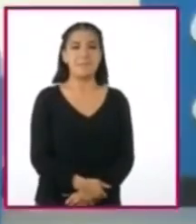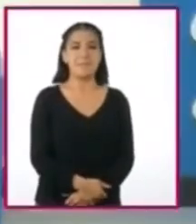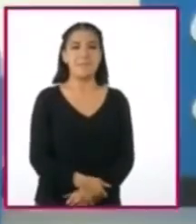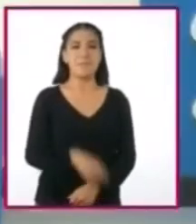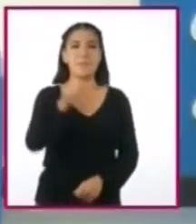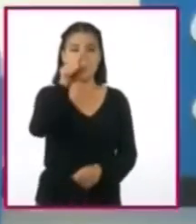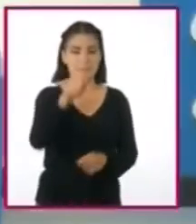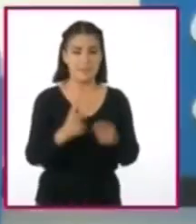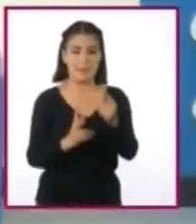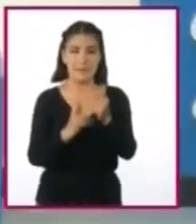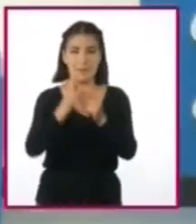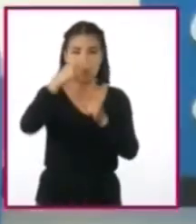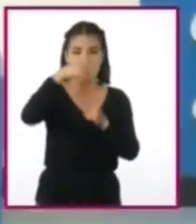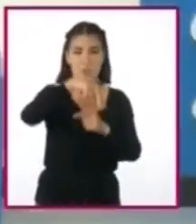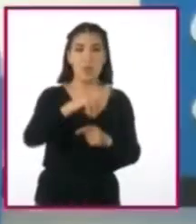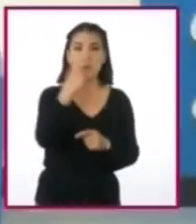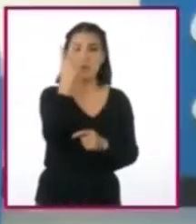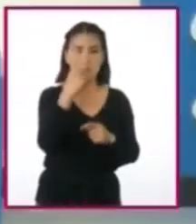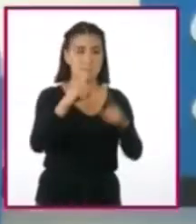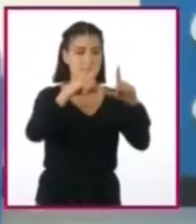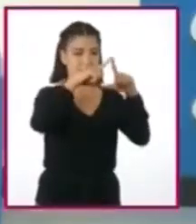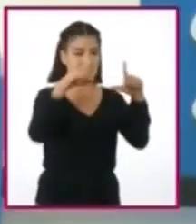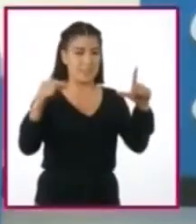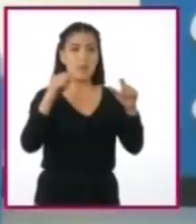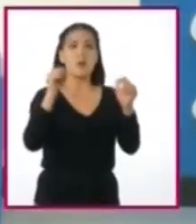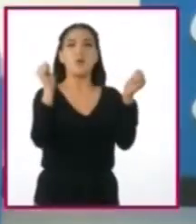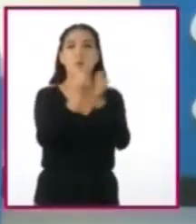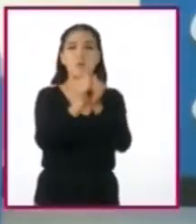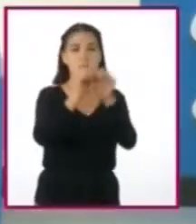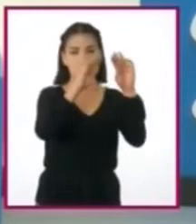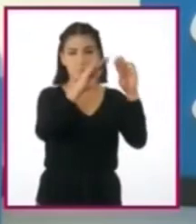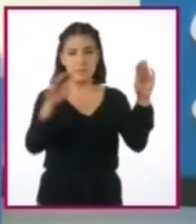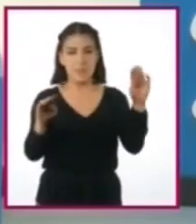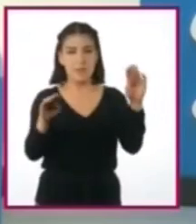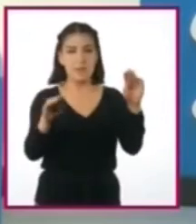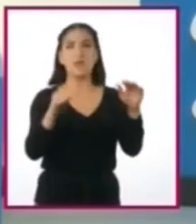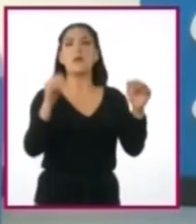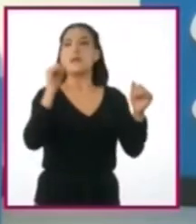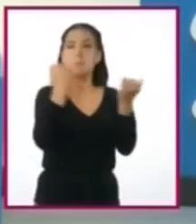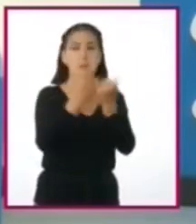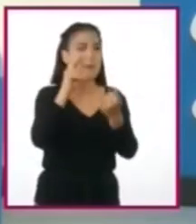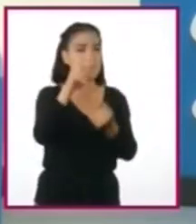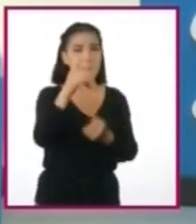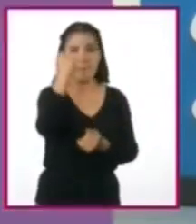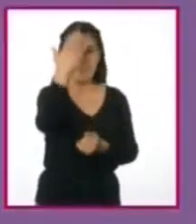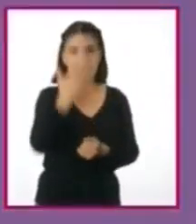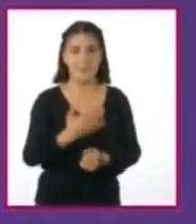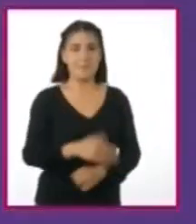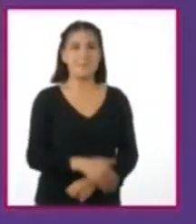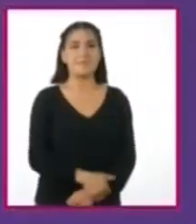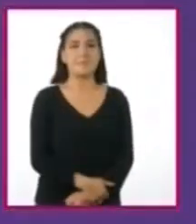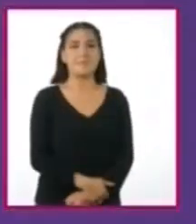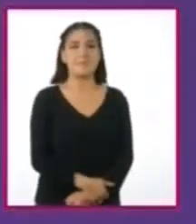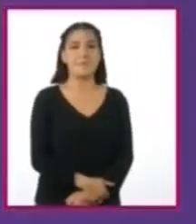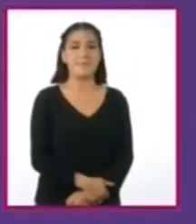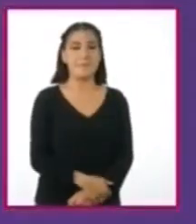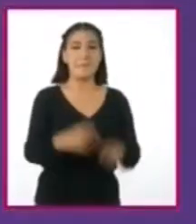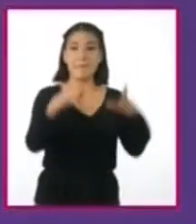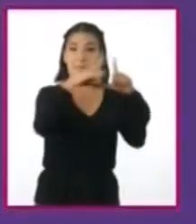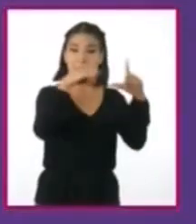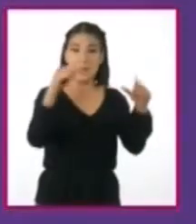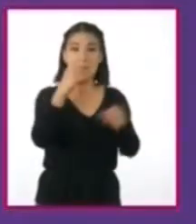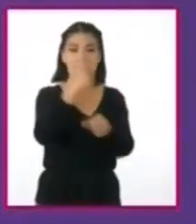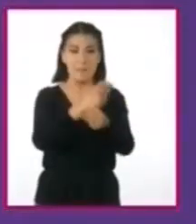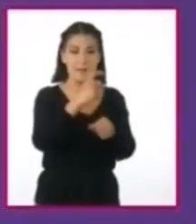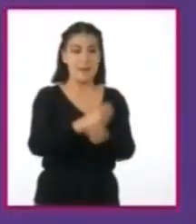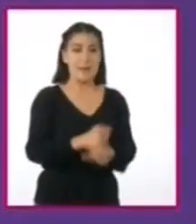Recorten dos triángulos rectángulos con medidas, así como se muestra en la imagen. Triángulo 1,